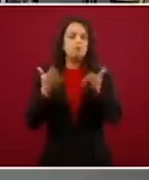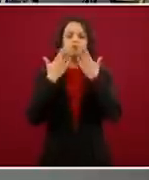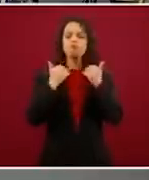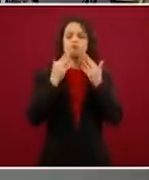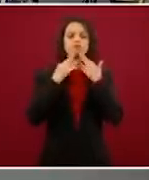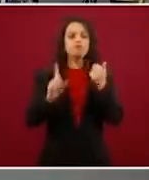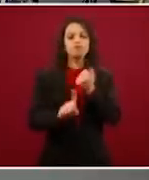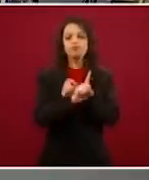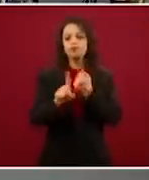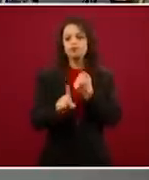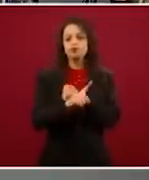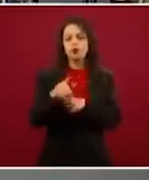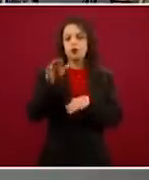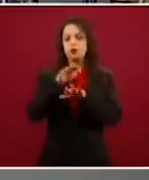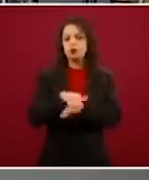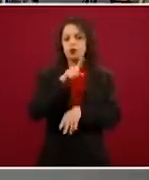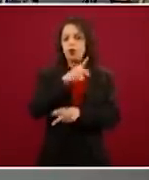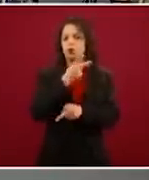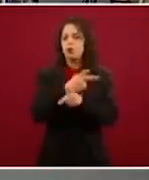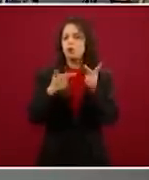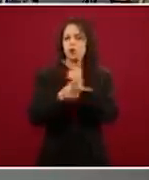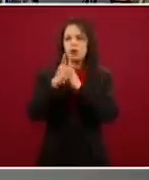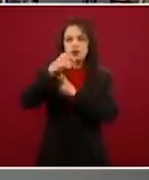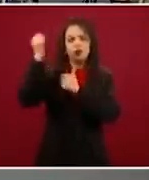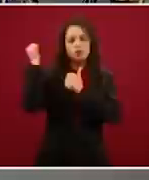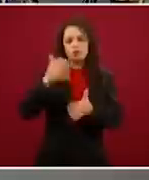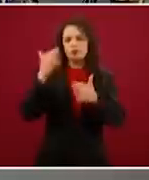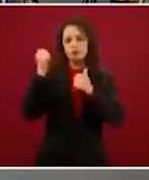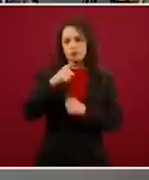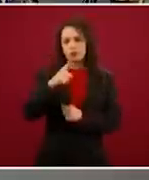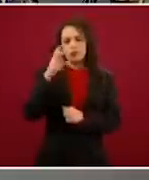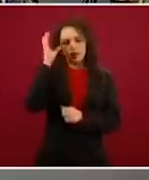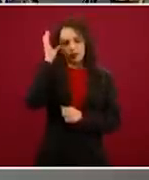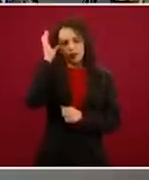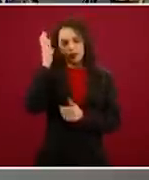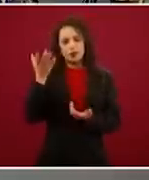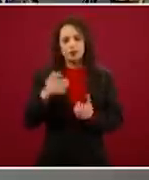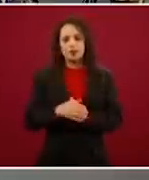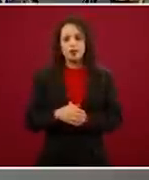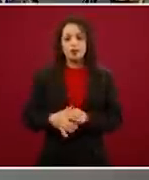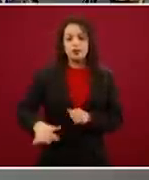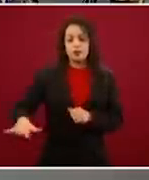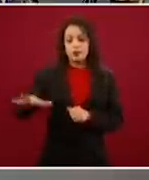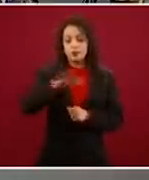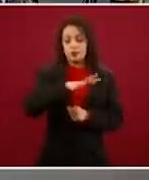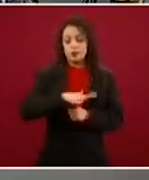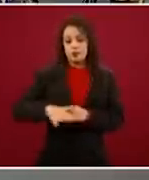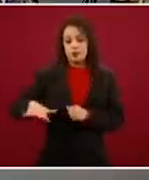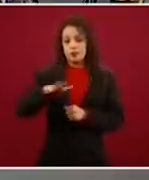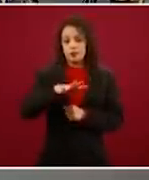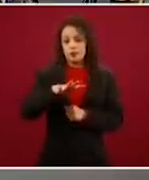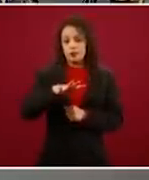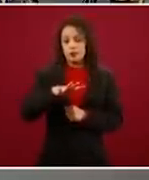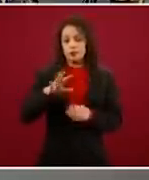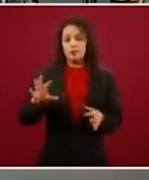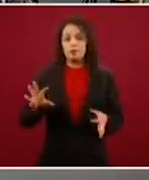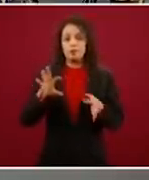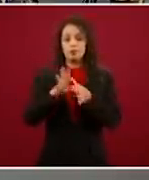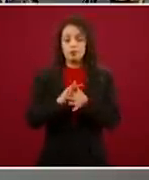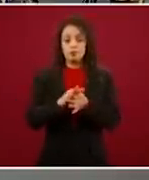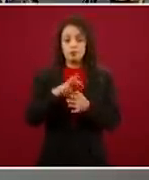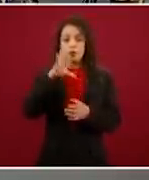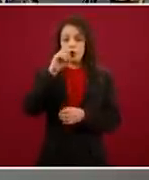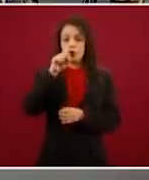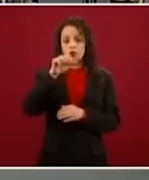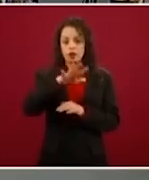problemas. Presidente, es lo del tren costero, es una inversión en conjunto con la iniciativa privada. Se anunció en el Plan